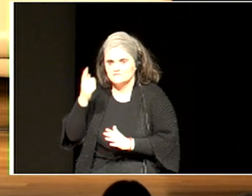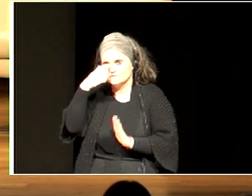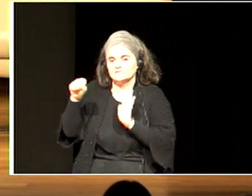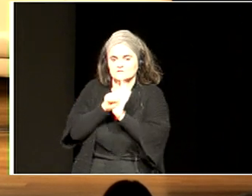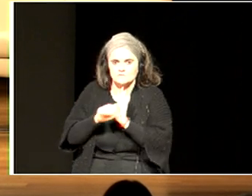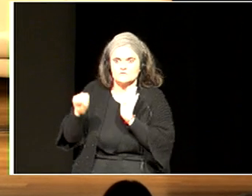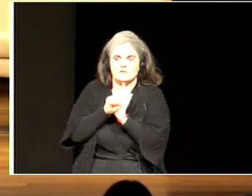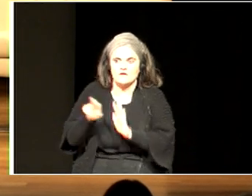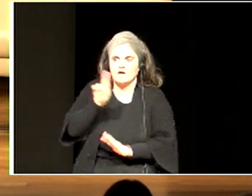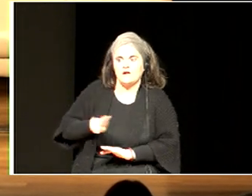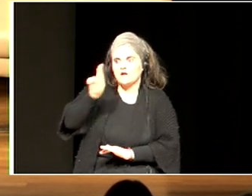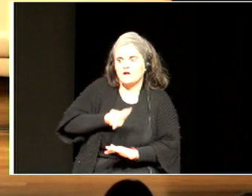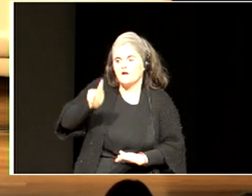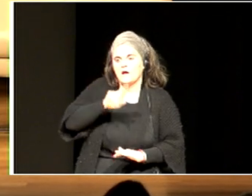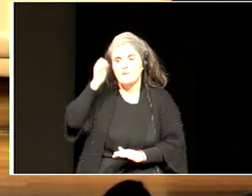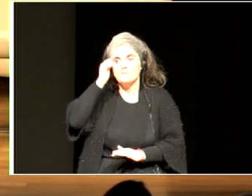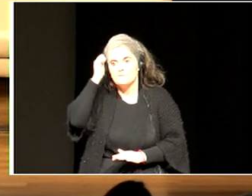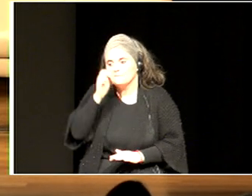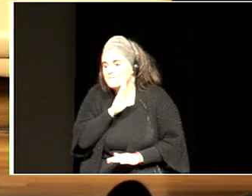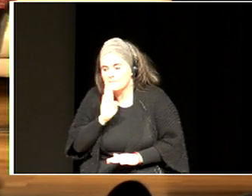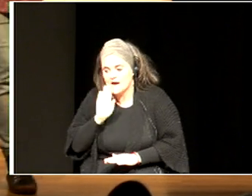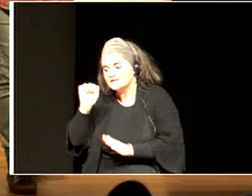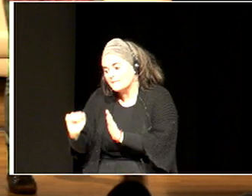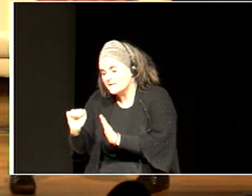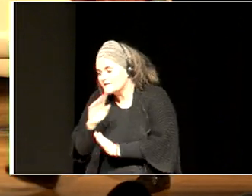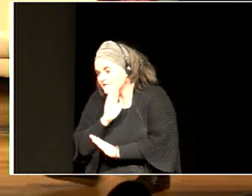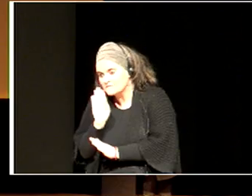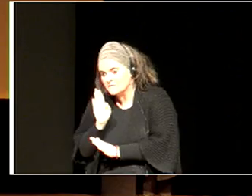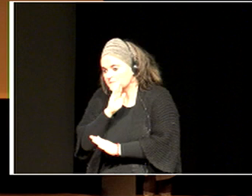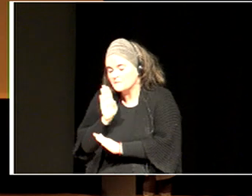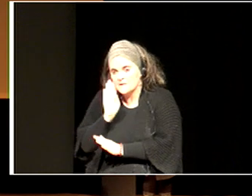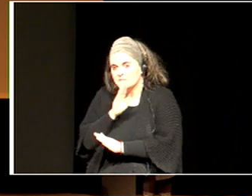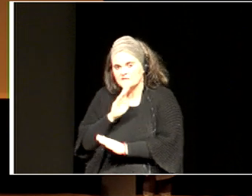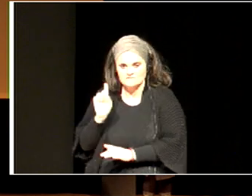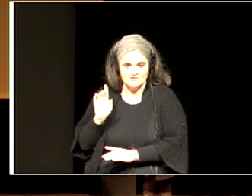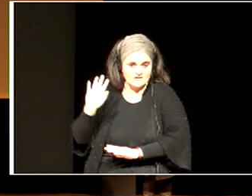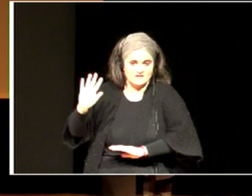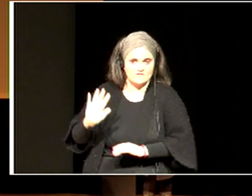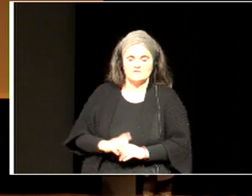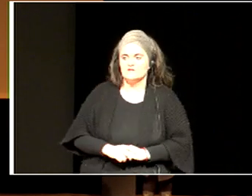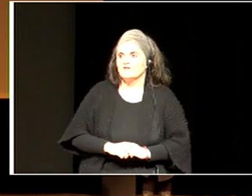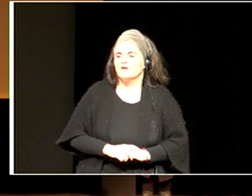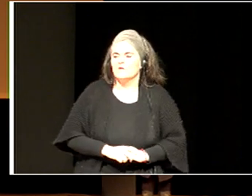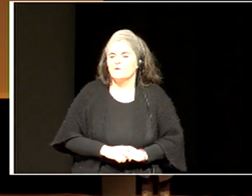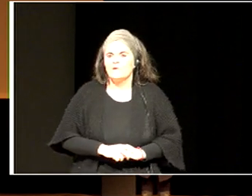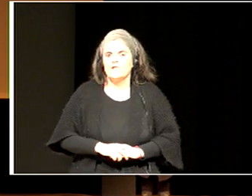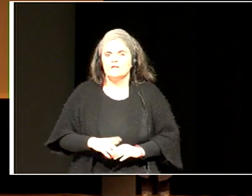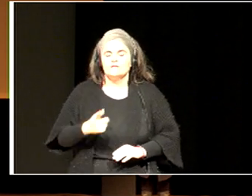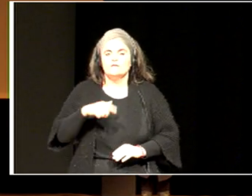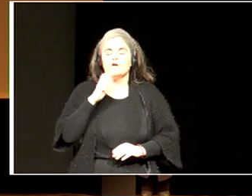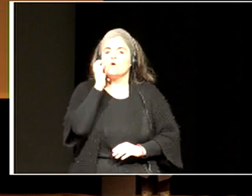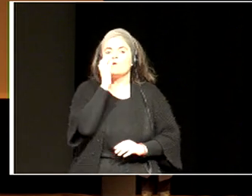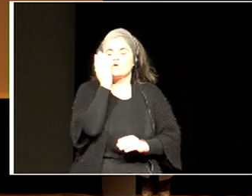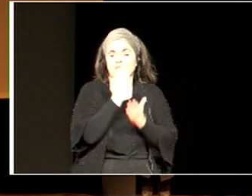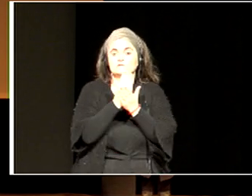tras otro uno tras otro tras otro solo con saludar a las criaturas este también los cuales no igualitarios tú empiezas en clase un cuento y